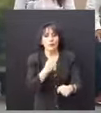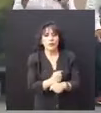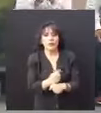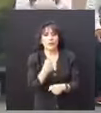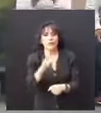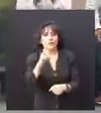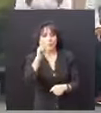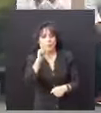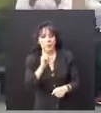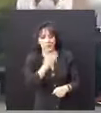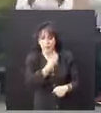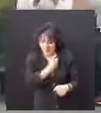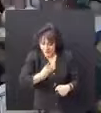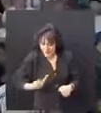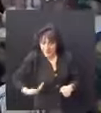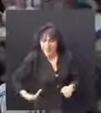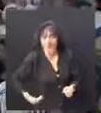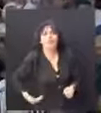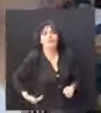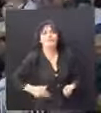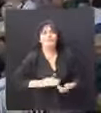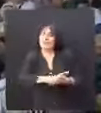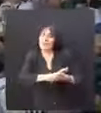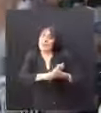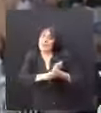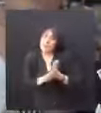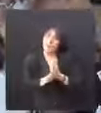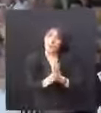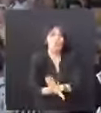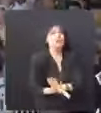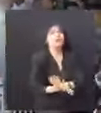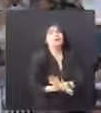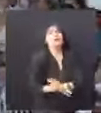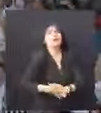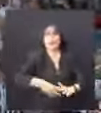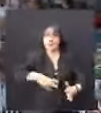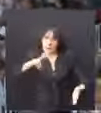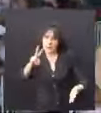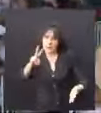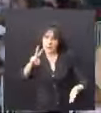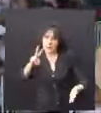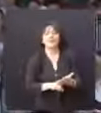presidenta transformadora en nuestro país.